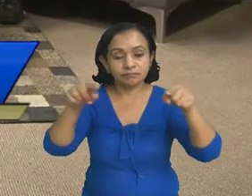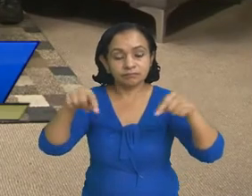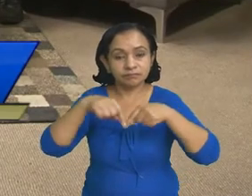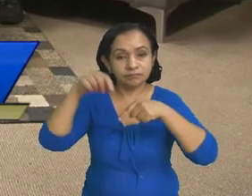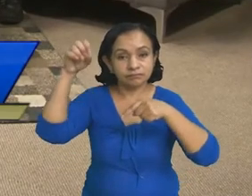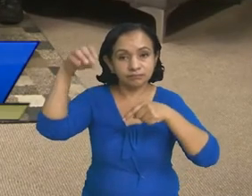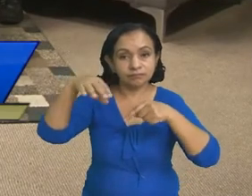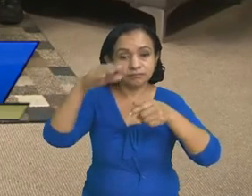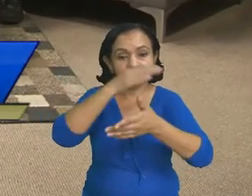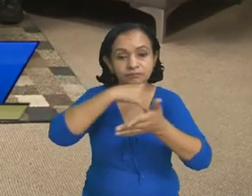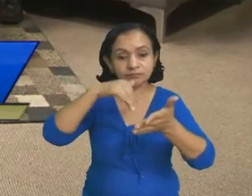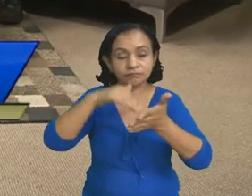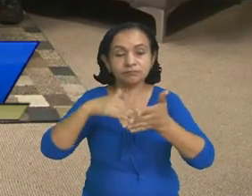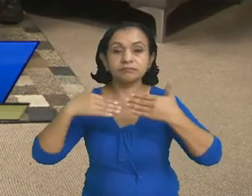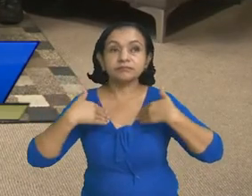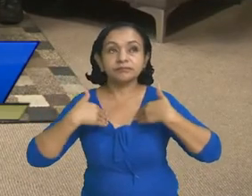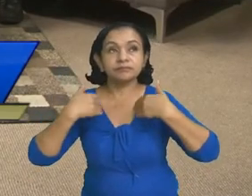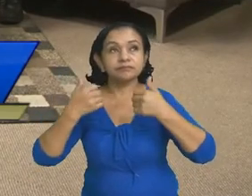los centros de salud,